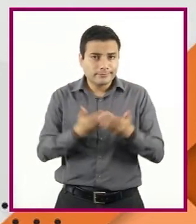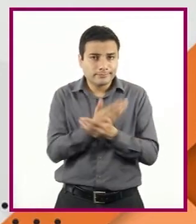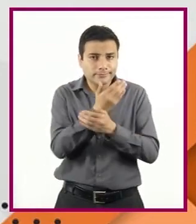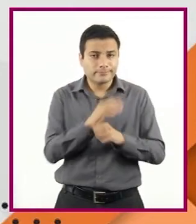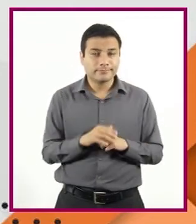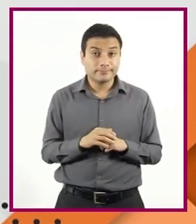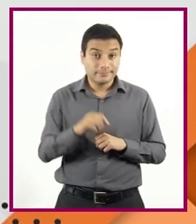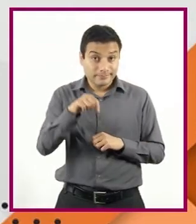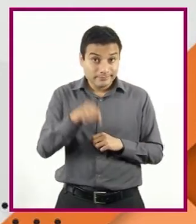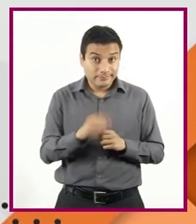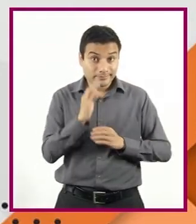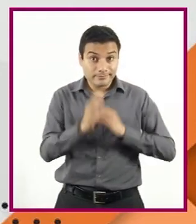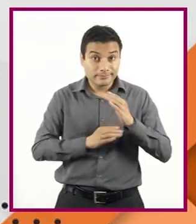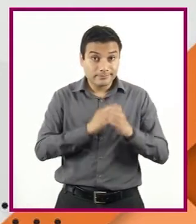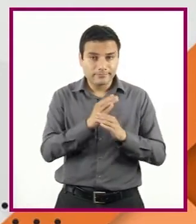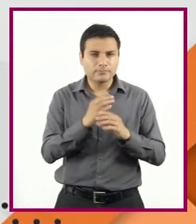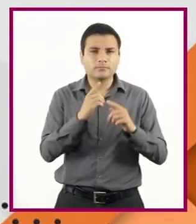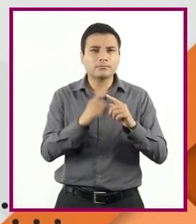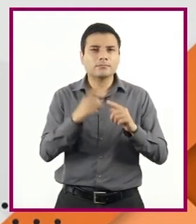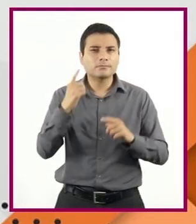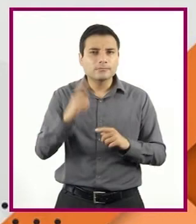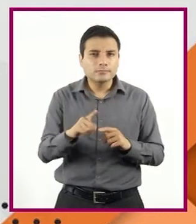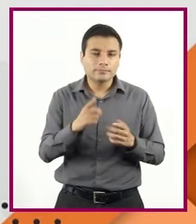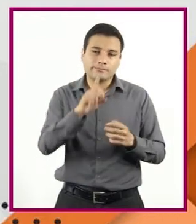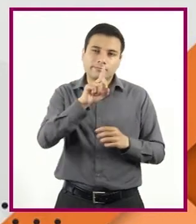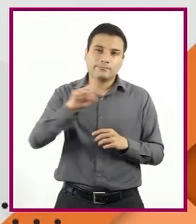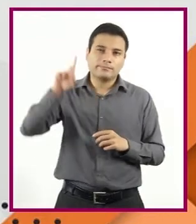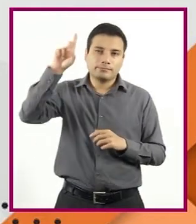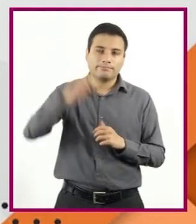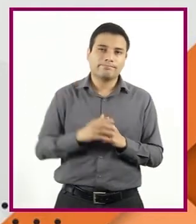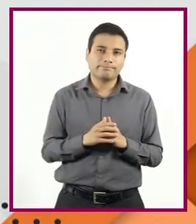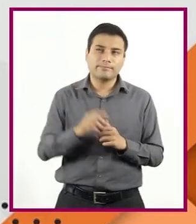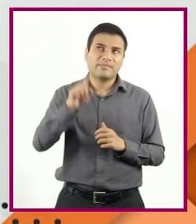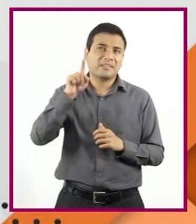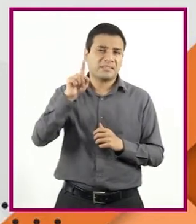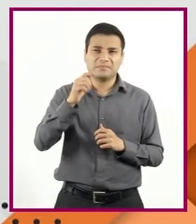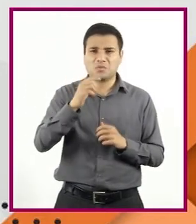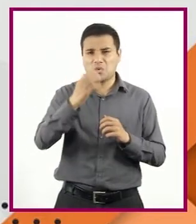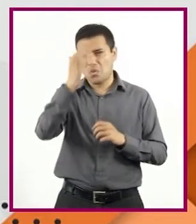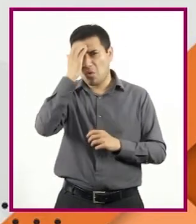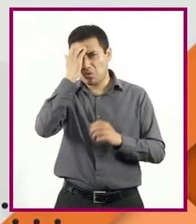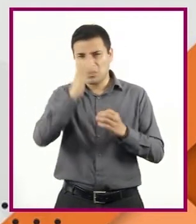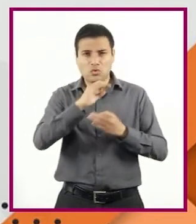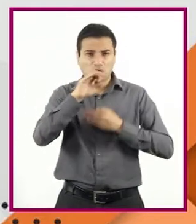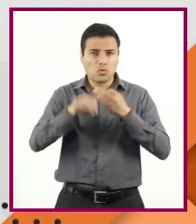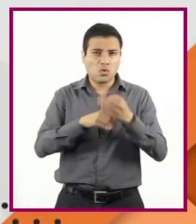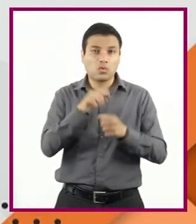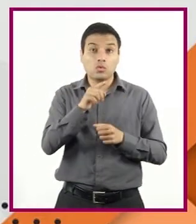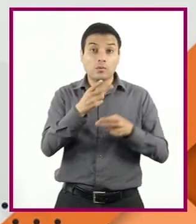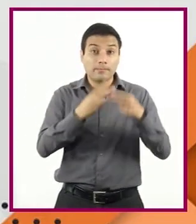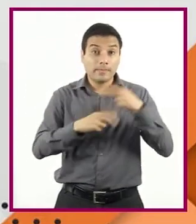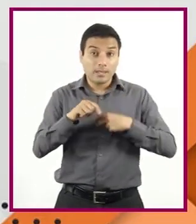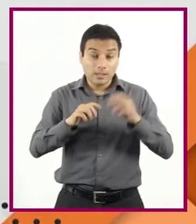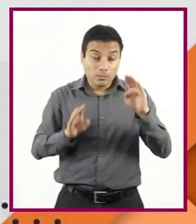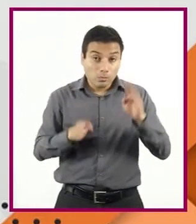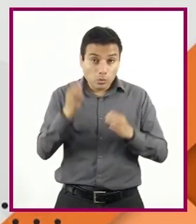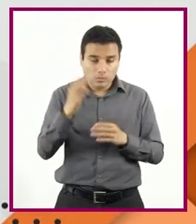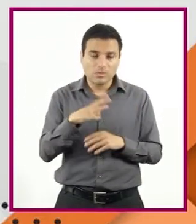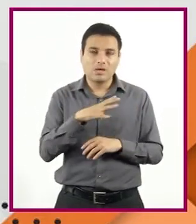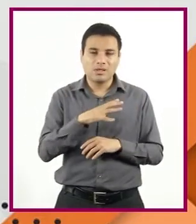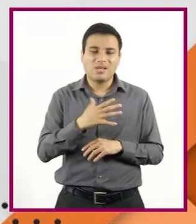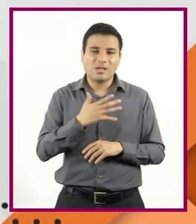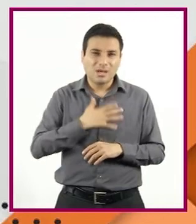Acá os ha enviado nuestro Señor, el cual está en todo lugar. Habéis venido al lugar de cansancios,